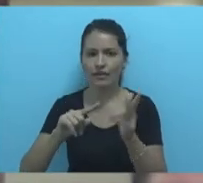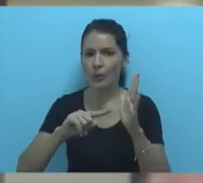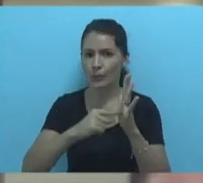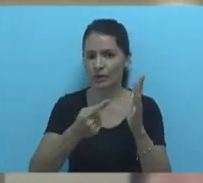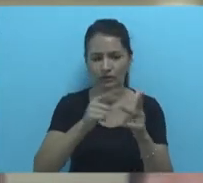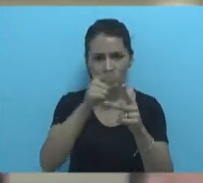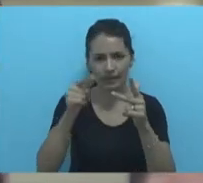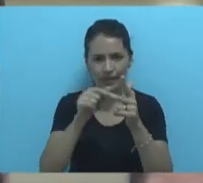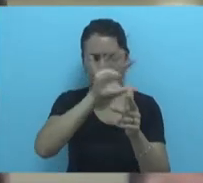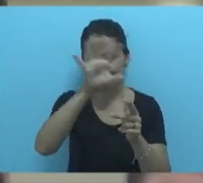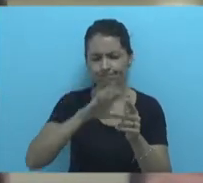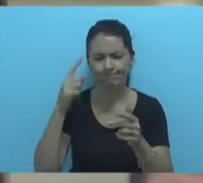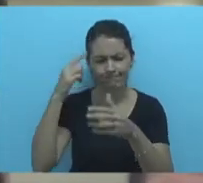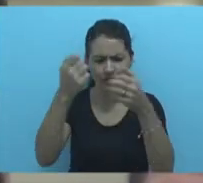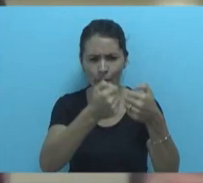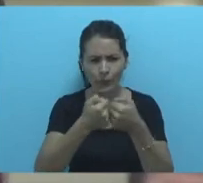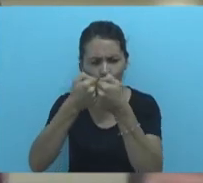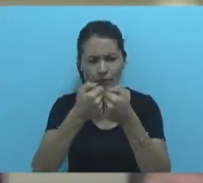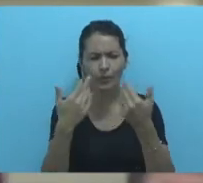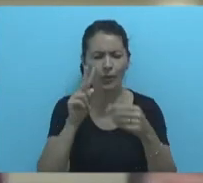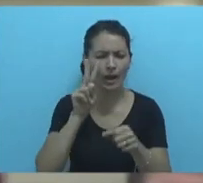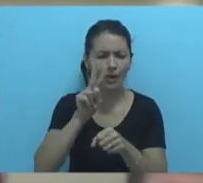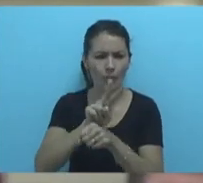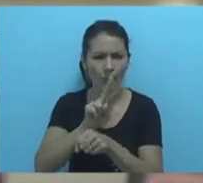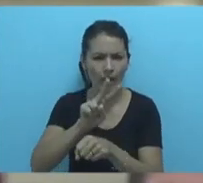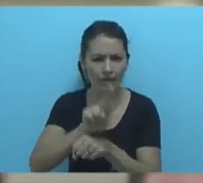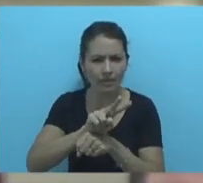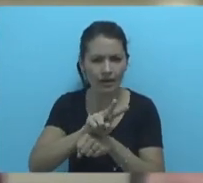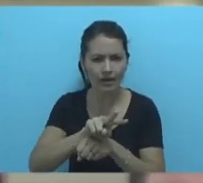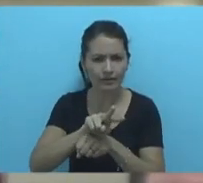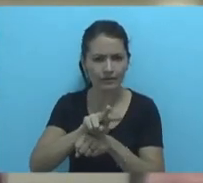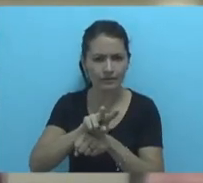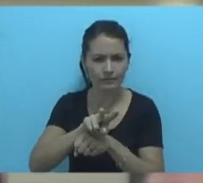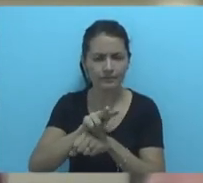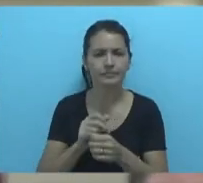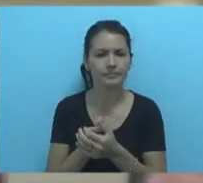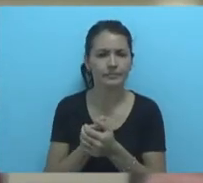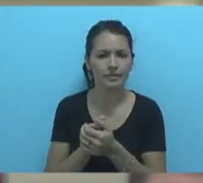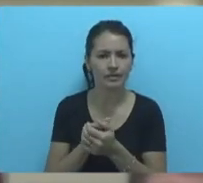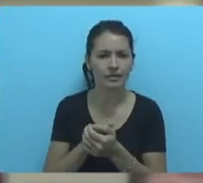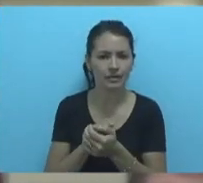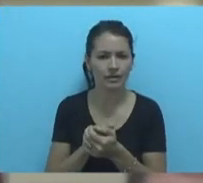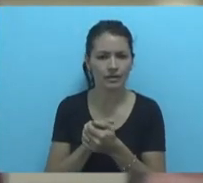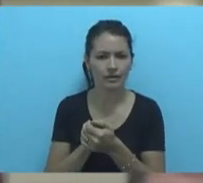para elaborar un plan estratégico de conservación y aprovechamiento sostenible de